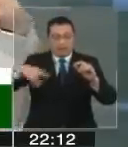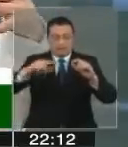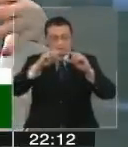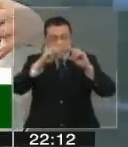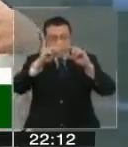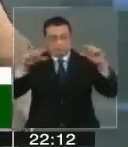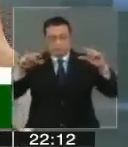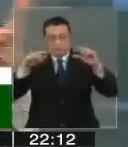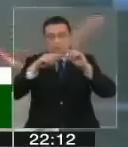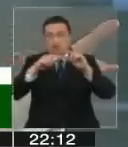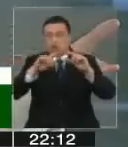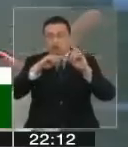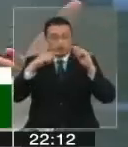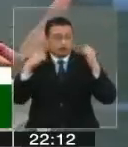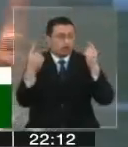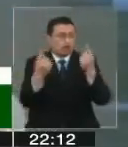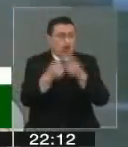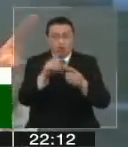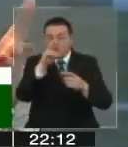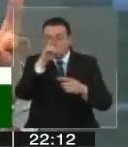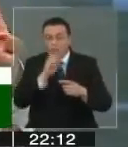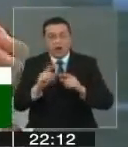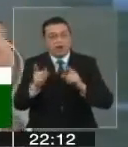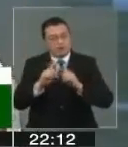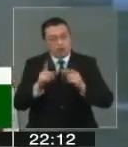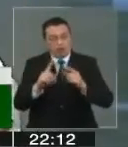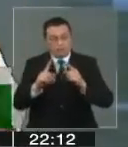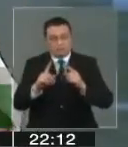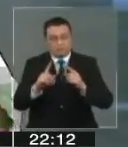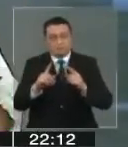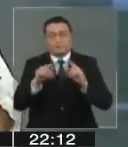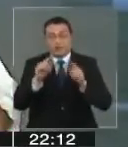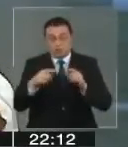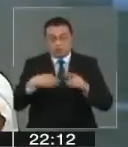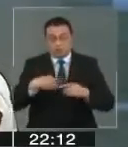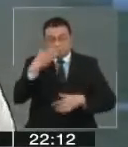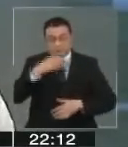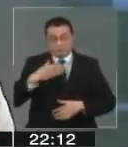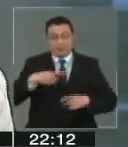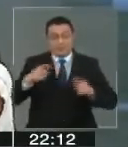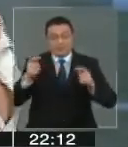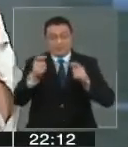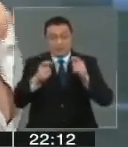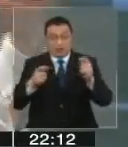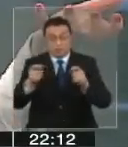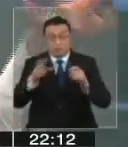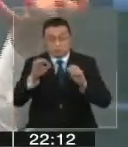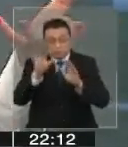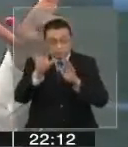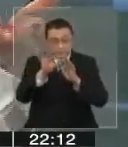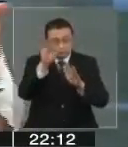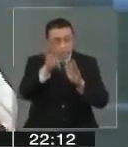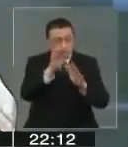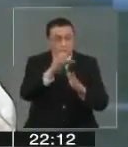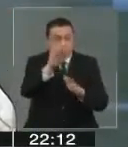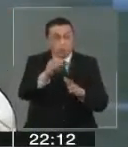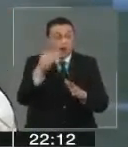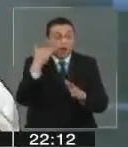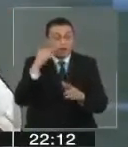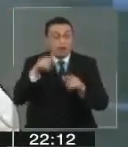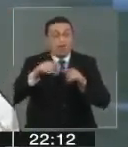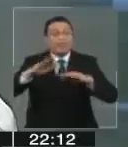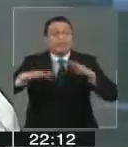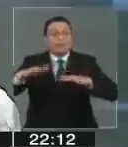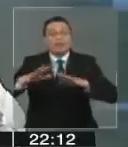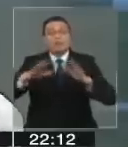uno podría pretender que todos fueran igual. Y no es así. De hecho, uno como terapeuta, uno trata de rescatar la individualidad de cada niño porque de ahí también